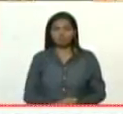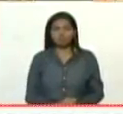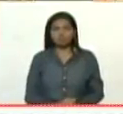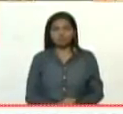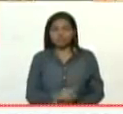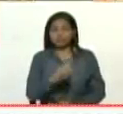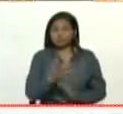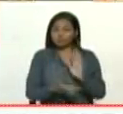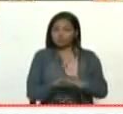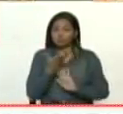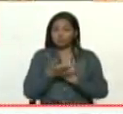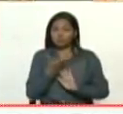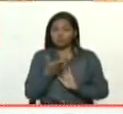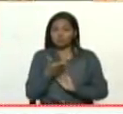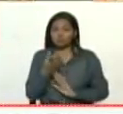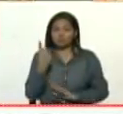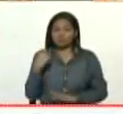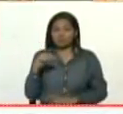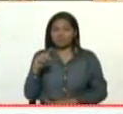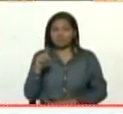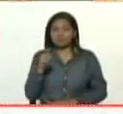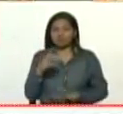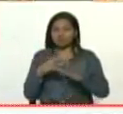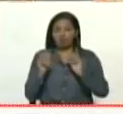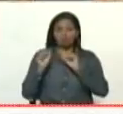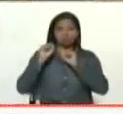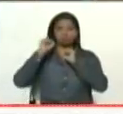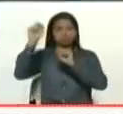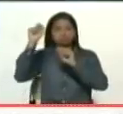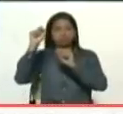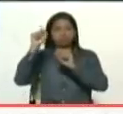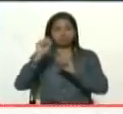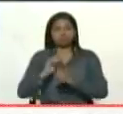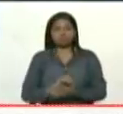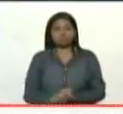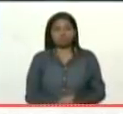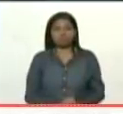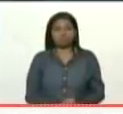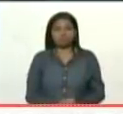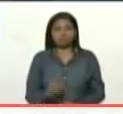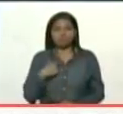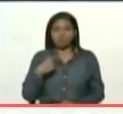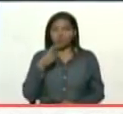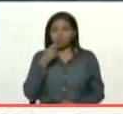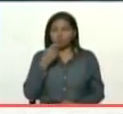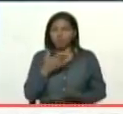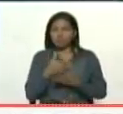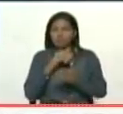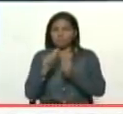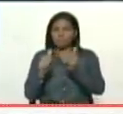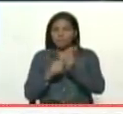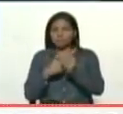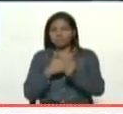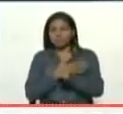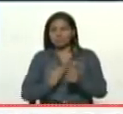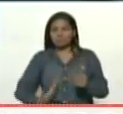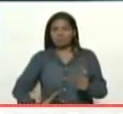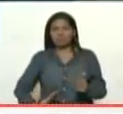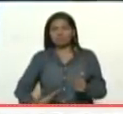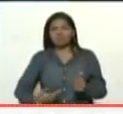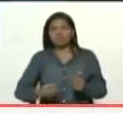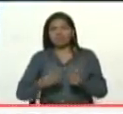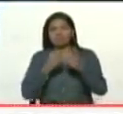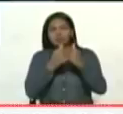Muy importante tener ahí muchos logros, que estaba comentando con el vicepresidente de Economía, con la vicepresidenta